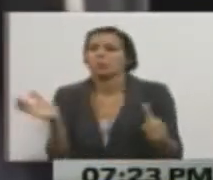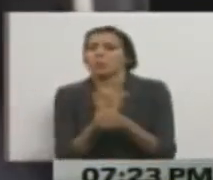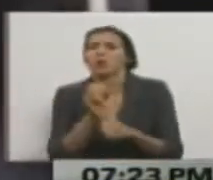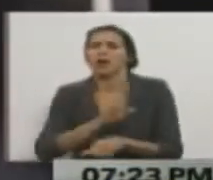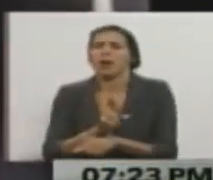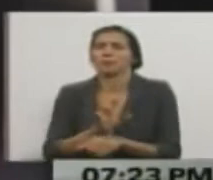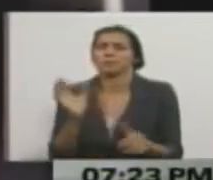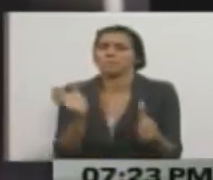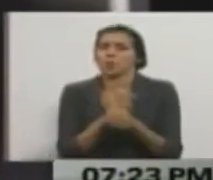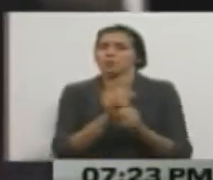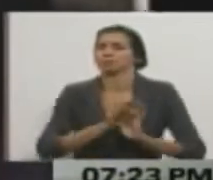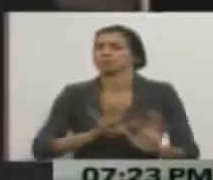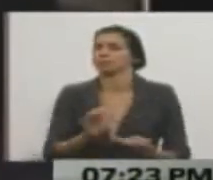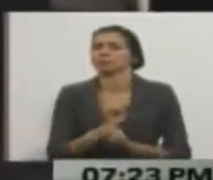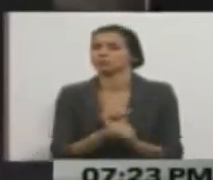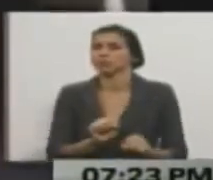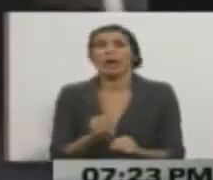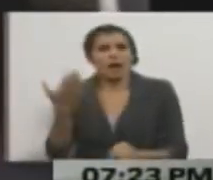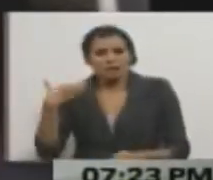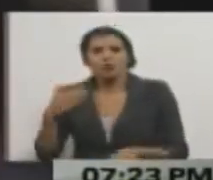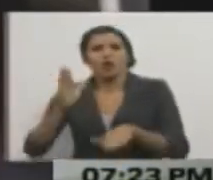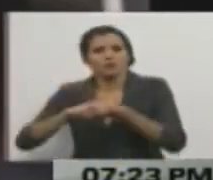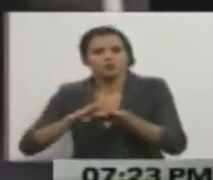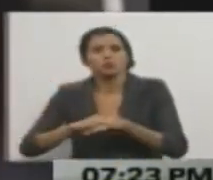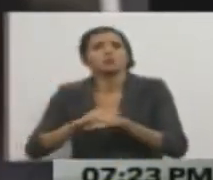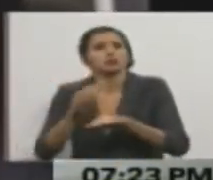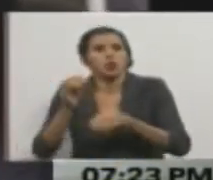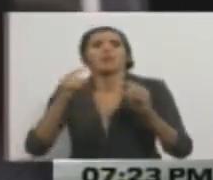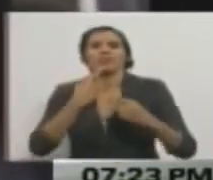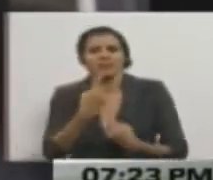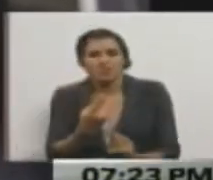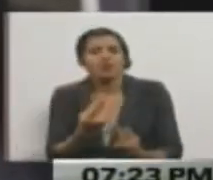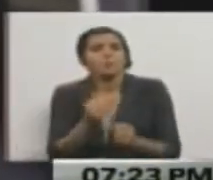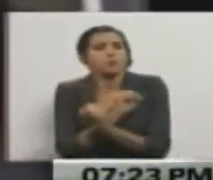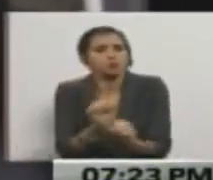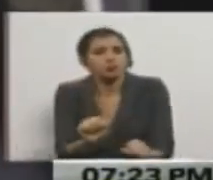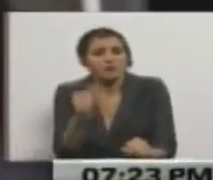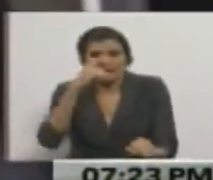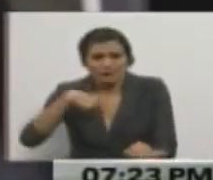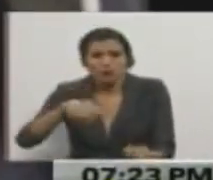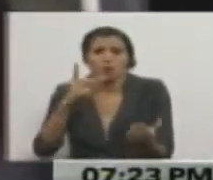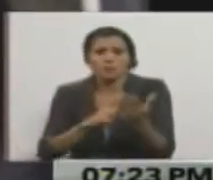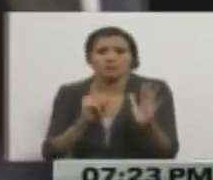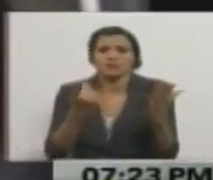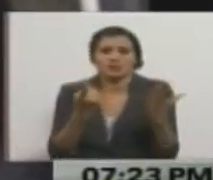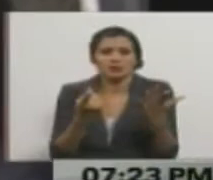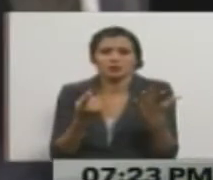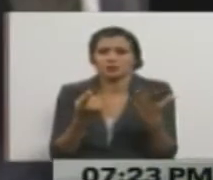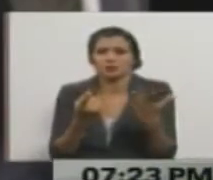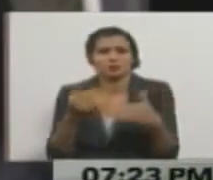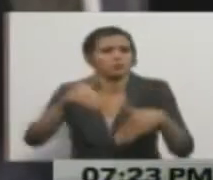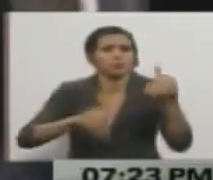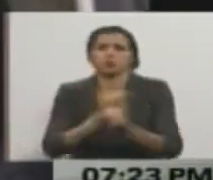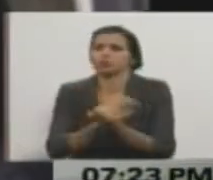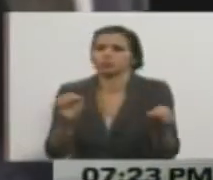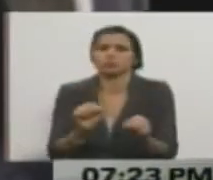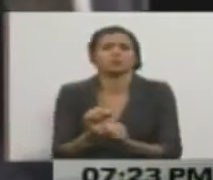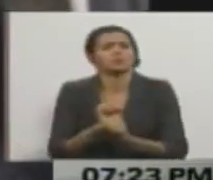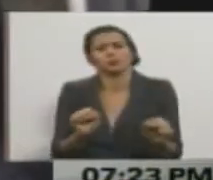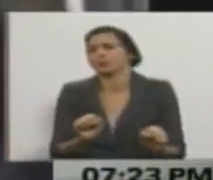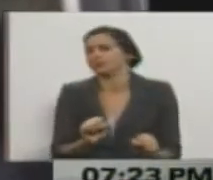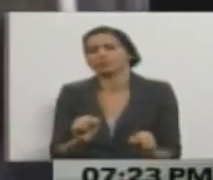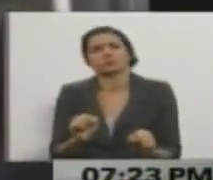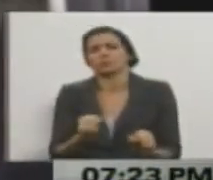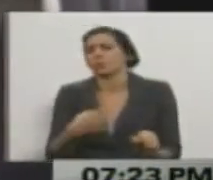era completamente imposible que se convocara un referendo revocatorio en el 2016, y yo veo muy improbable, vista el gigantesco fraude